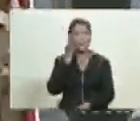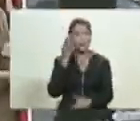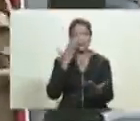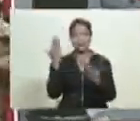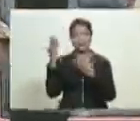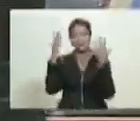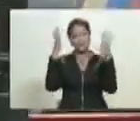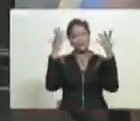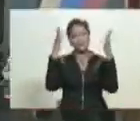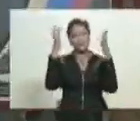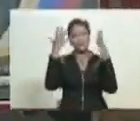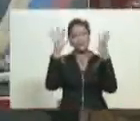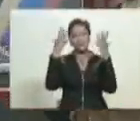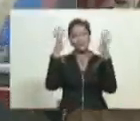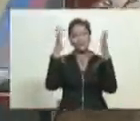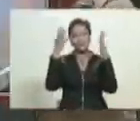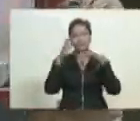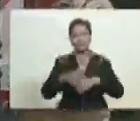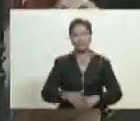Gómez.